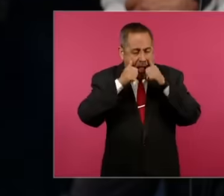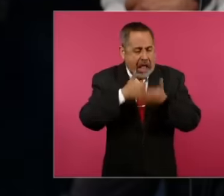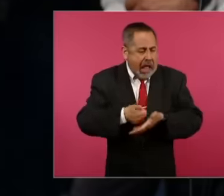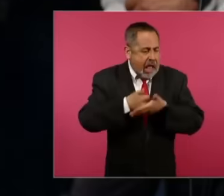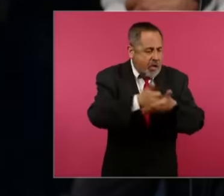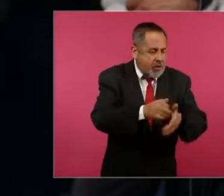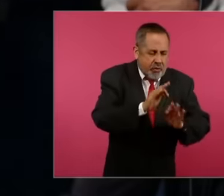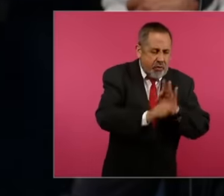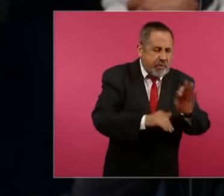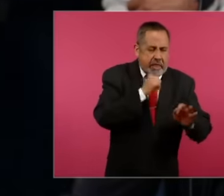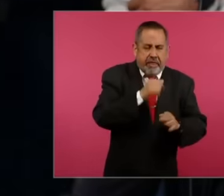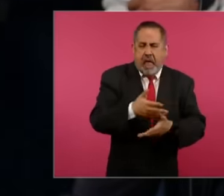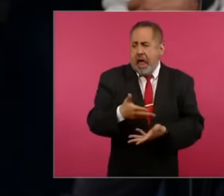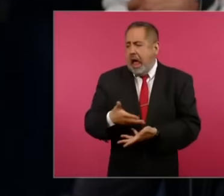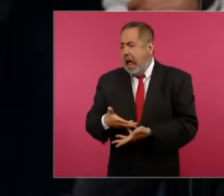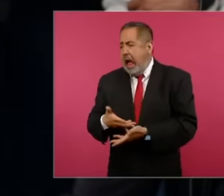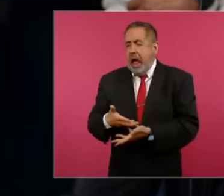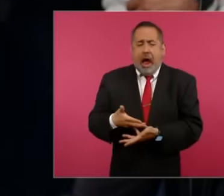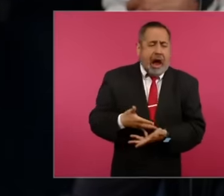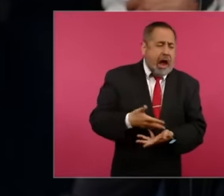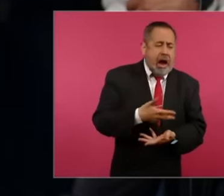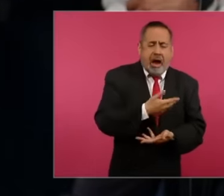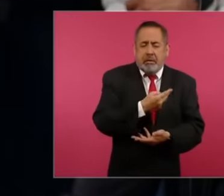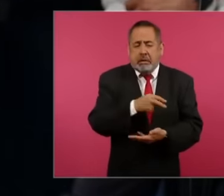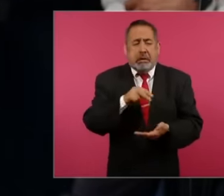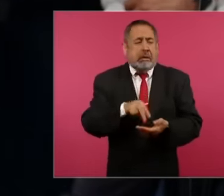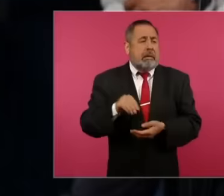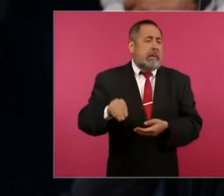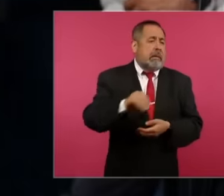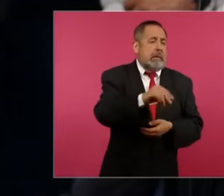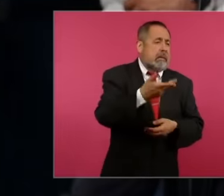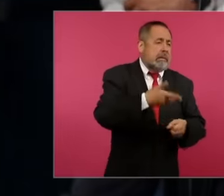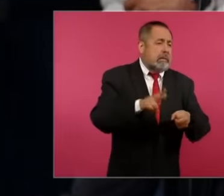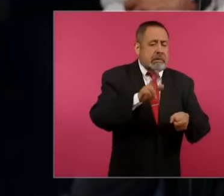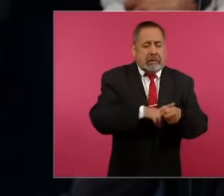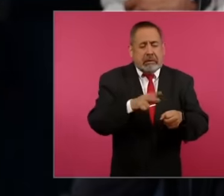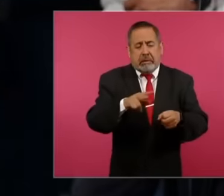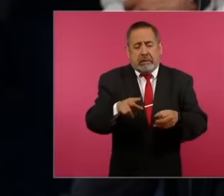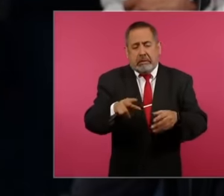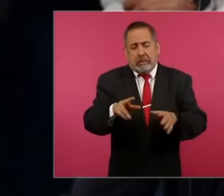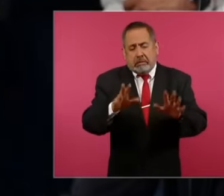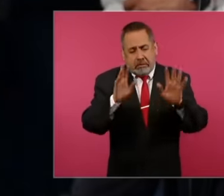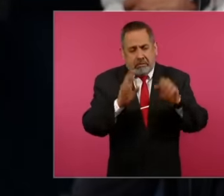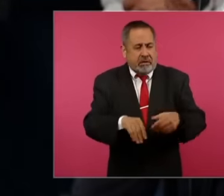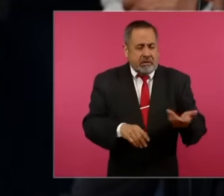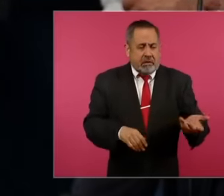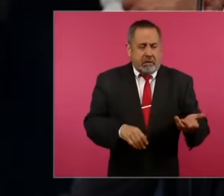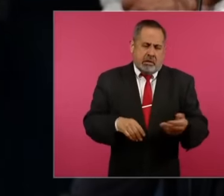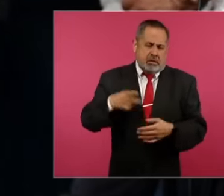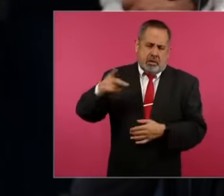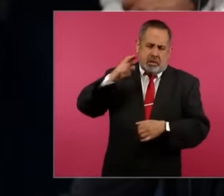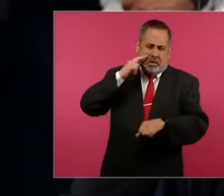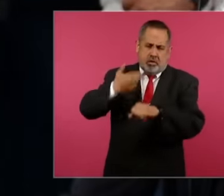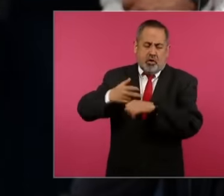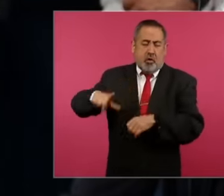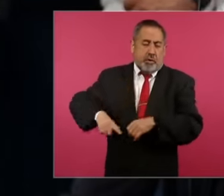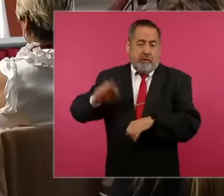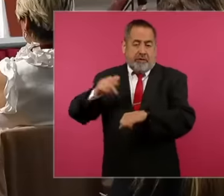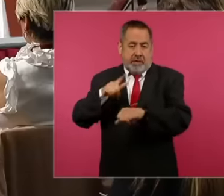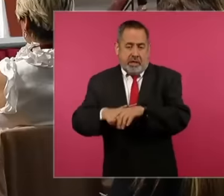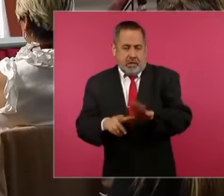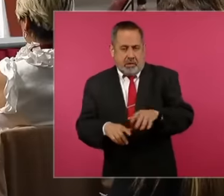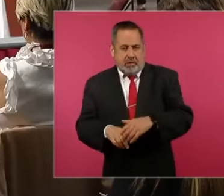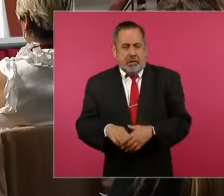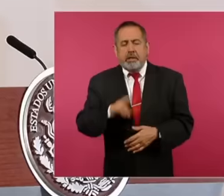servicio médico, tiene que andar peregrinando de hospital en hospital, que pues tal vez eso no es ni la cancha del gobierno federal. Pero además te voy a contestar